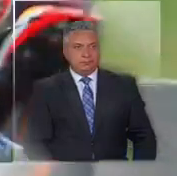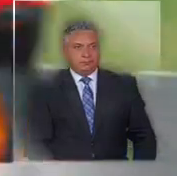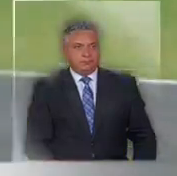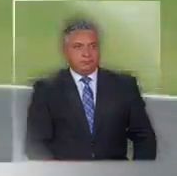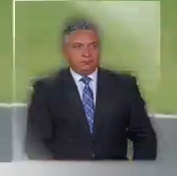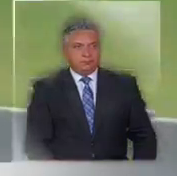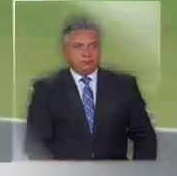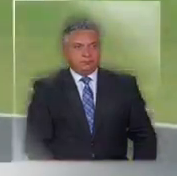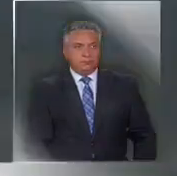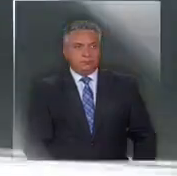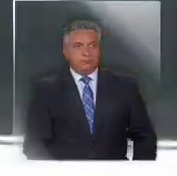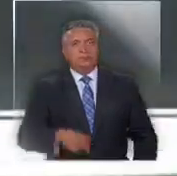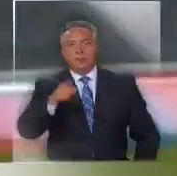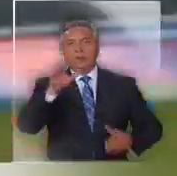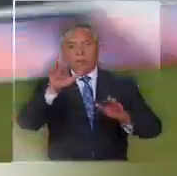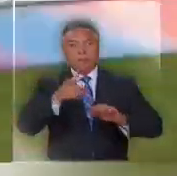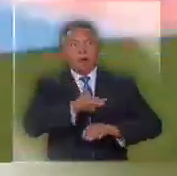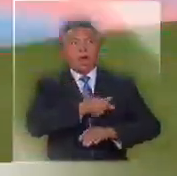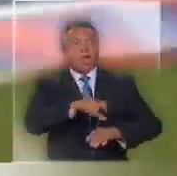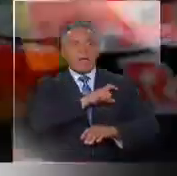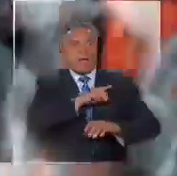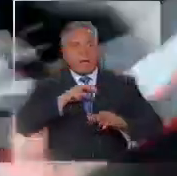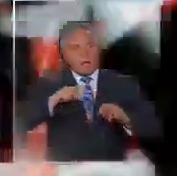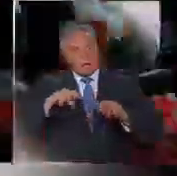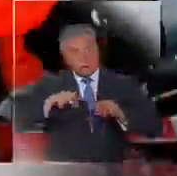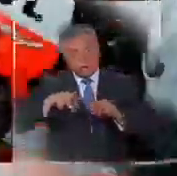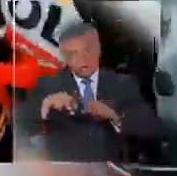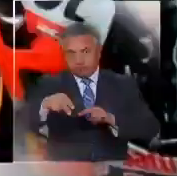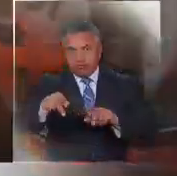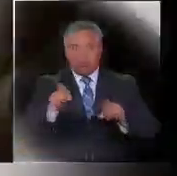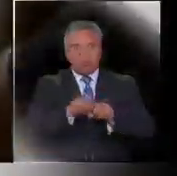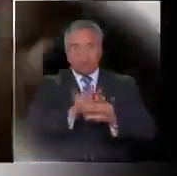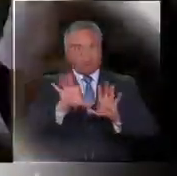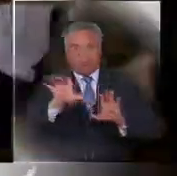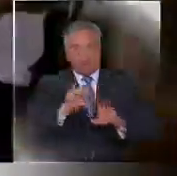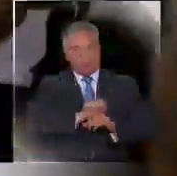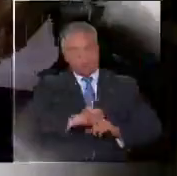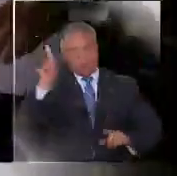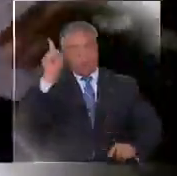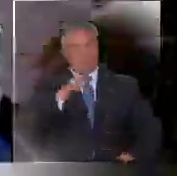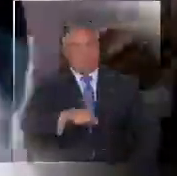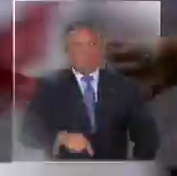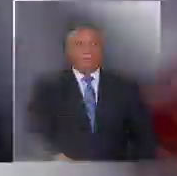español fue al pit de Il Dottore, pero fue sacado con viento fresco.